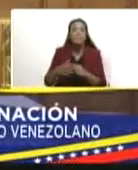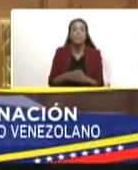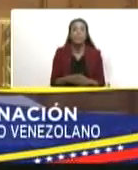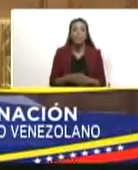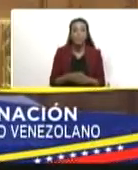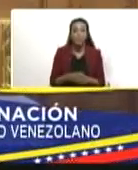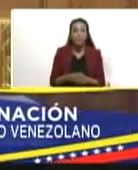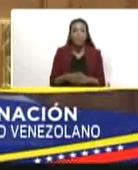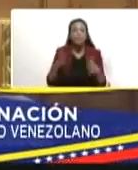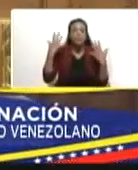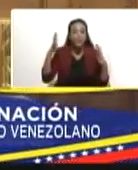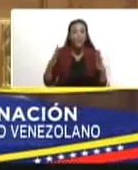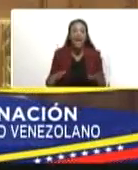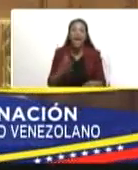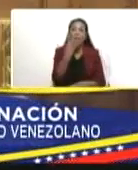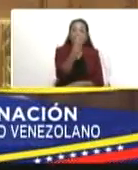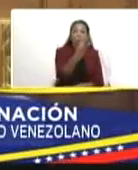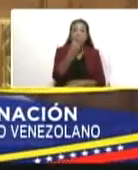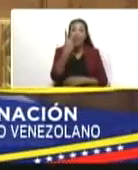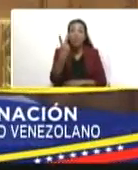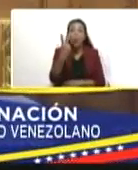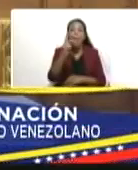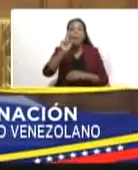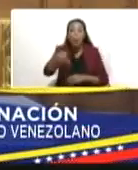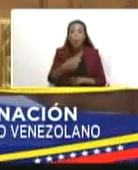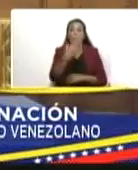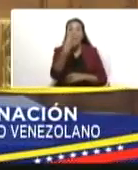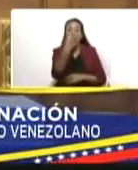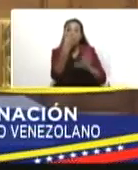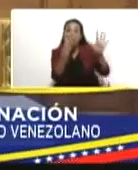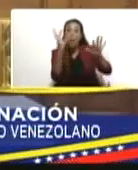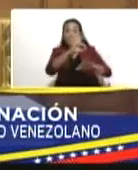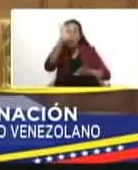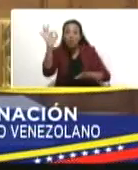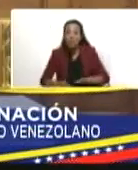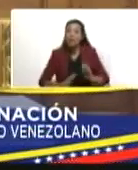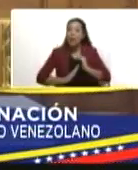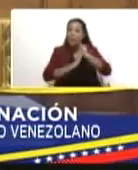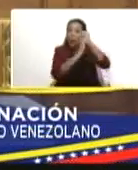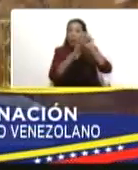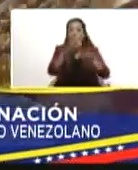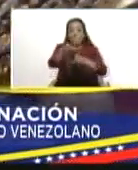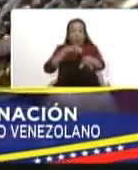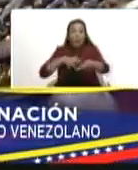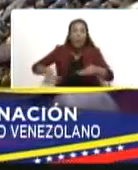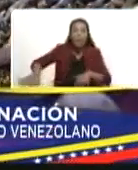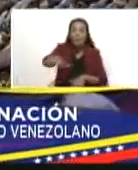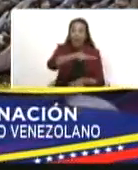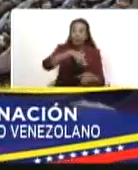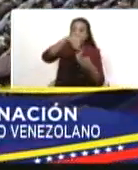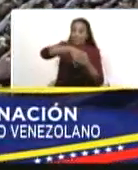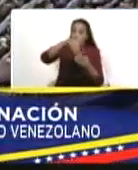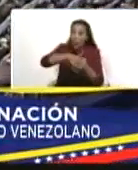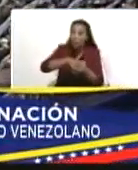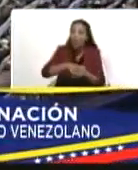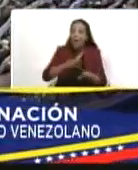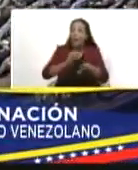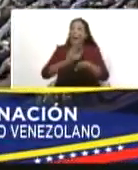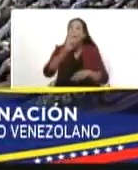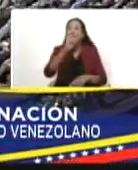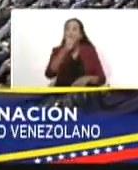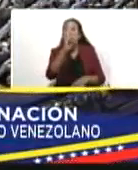representó el 42.9 del padrón electoral del país Pedro